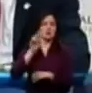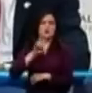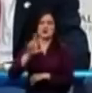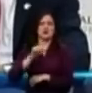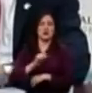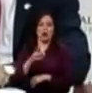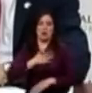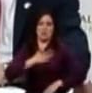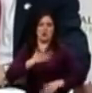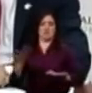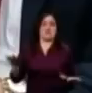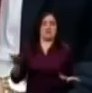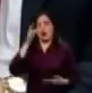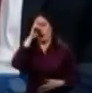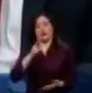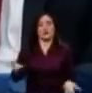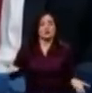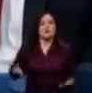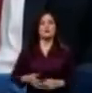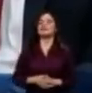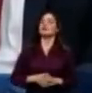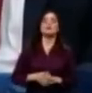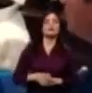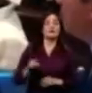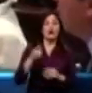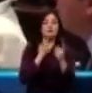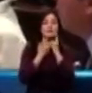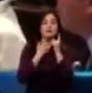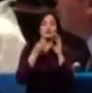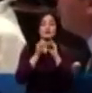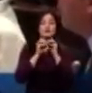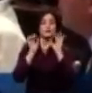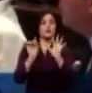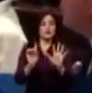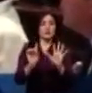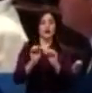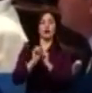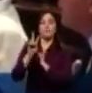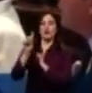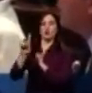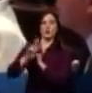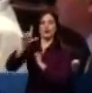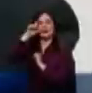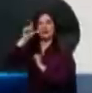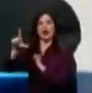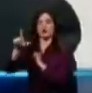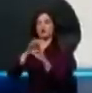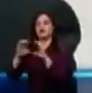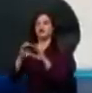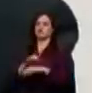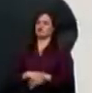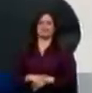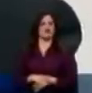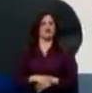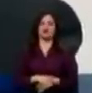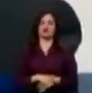moción. Serrano confirmó que hubo acercamientos y diálogo con el Partido Social Cristiano, pero no con la Alianza Creo Suma. Lastimosamente